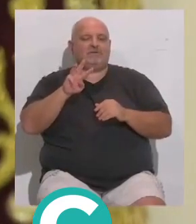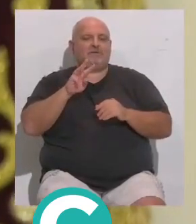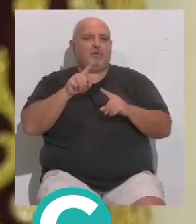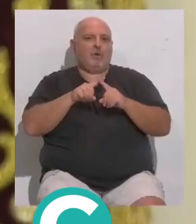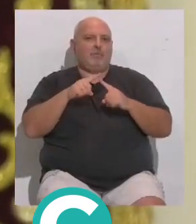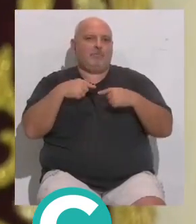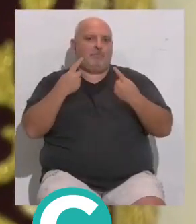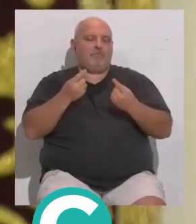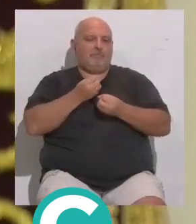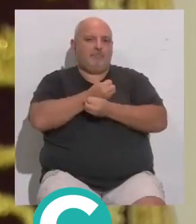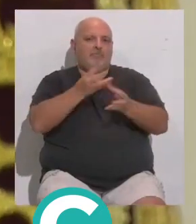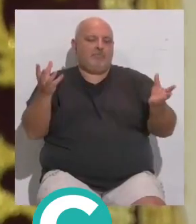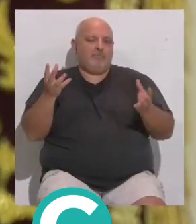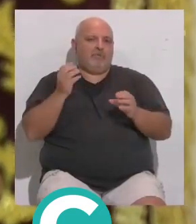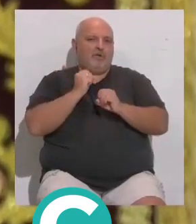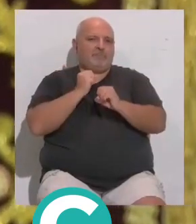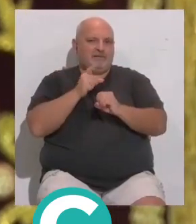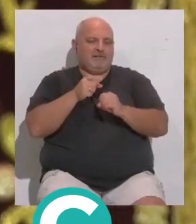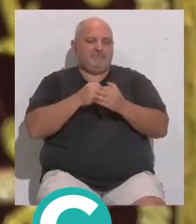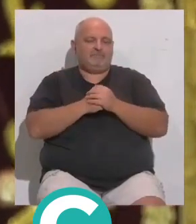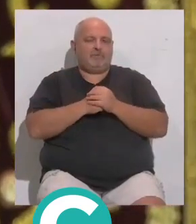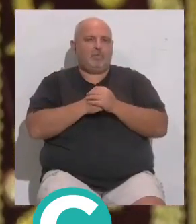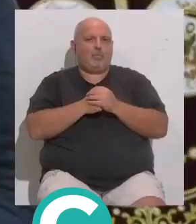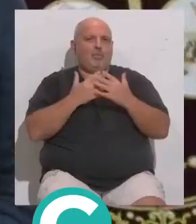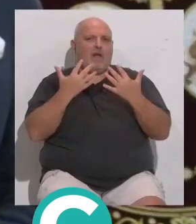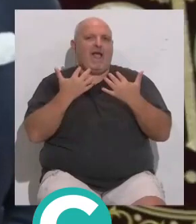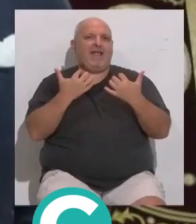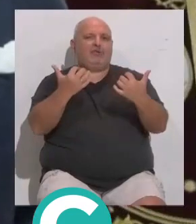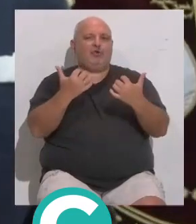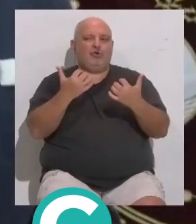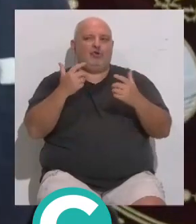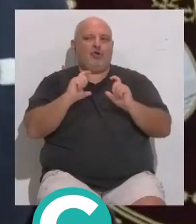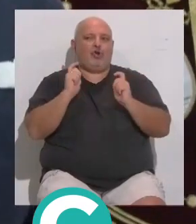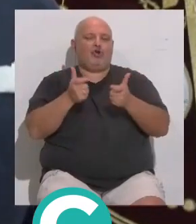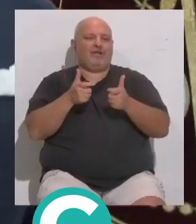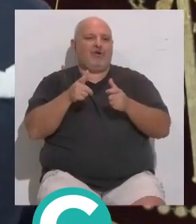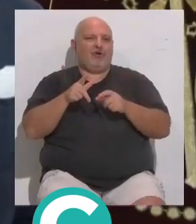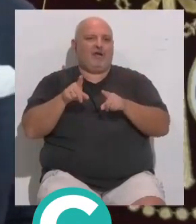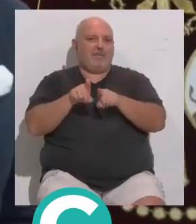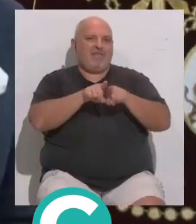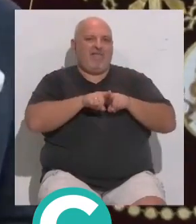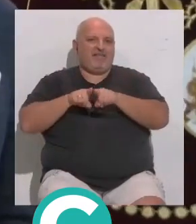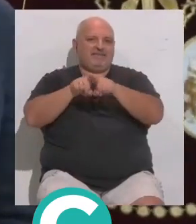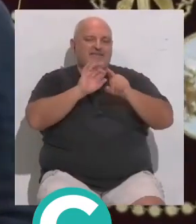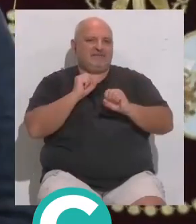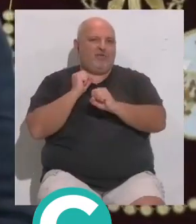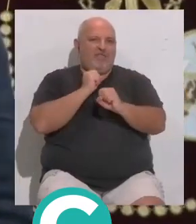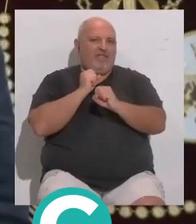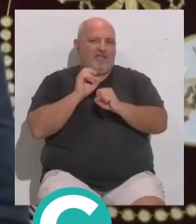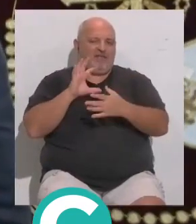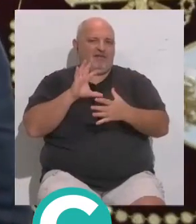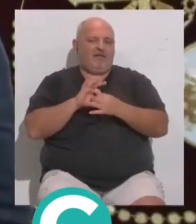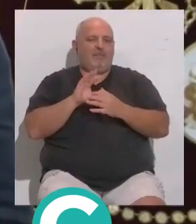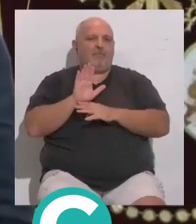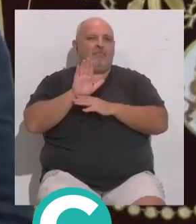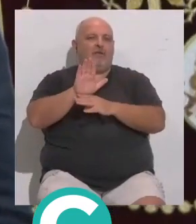por primera vez a los cofrades gaditanos. Un acto convocado por el Consejo de Hermandades y Cofradías y que sirve como presentación